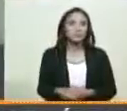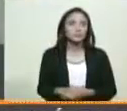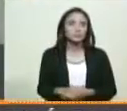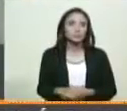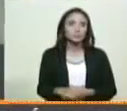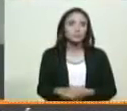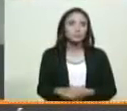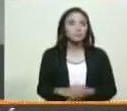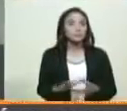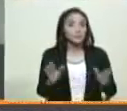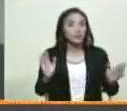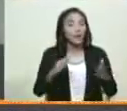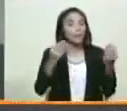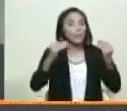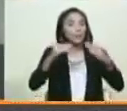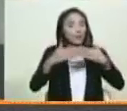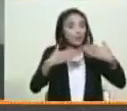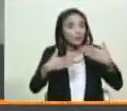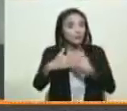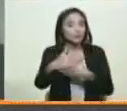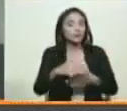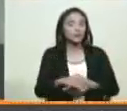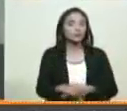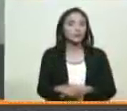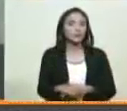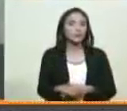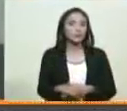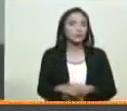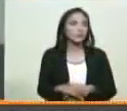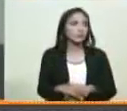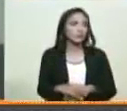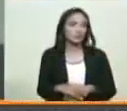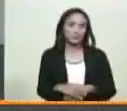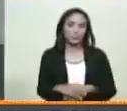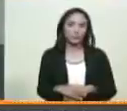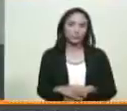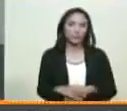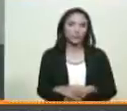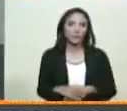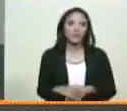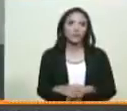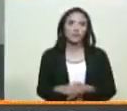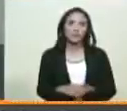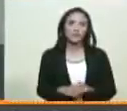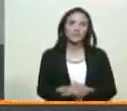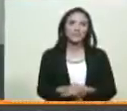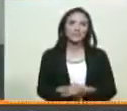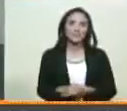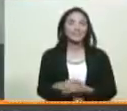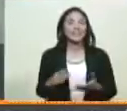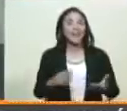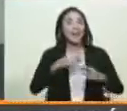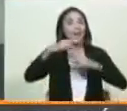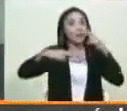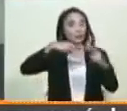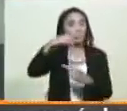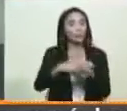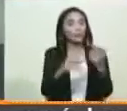Y tenemos que seguir avanzando en esta gran revolución bolivariana del siglo